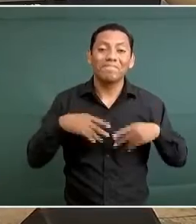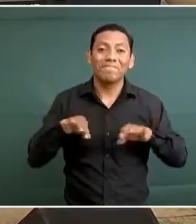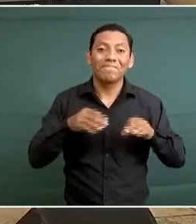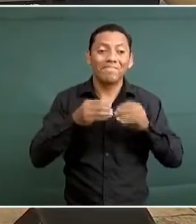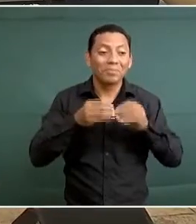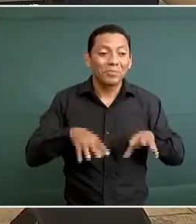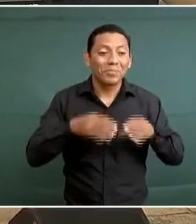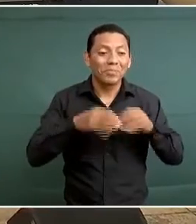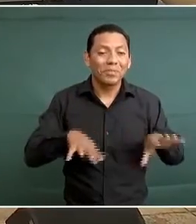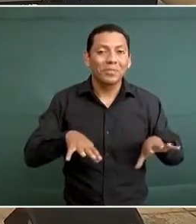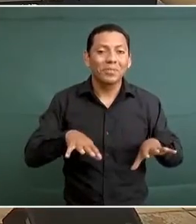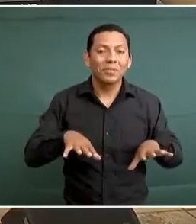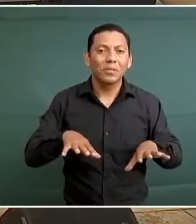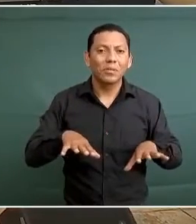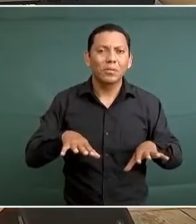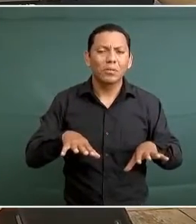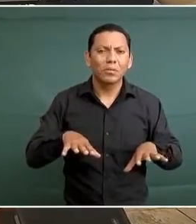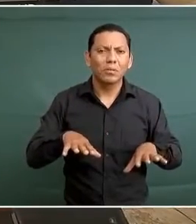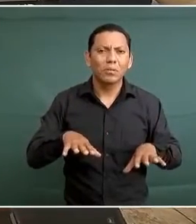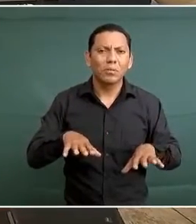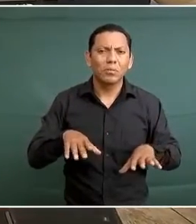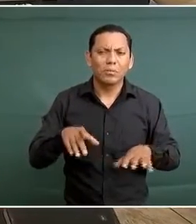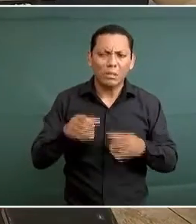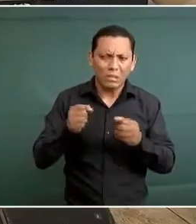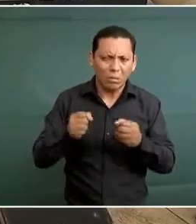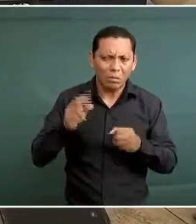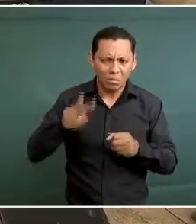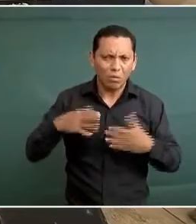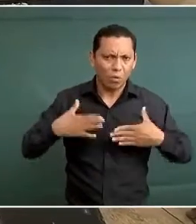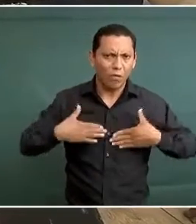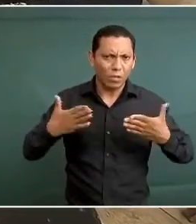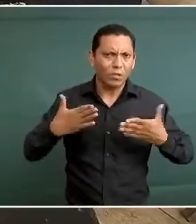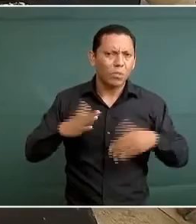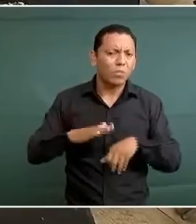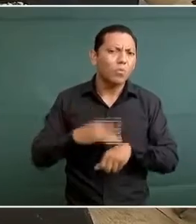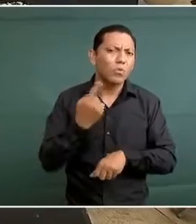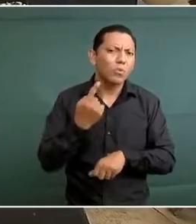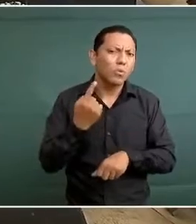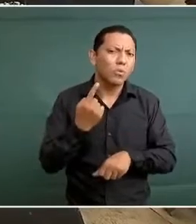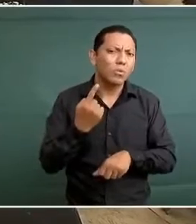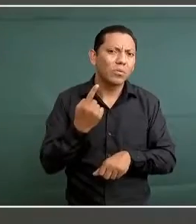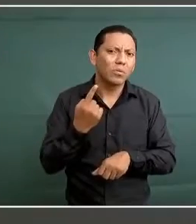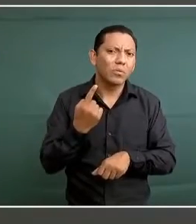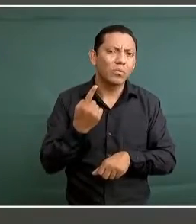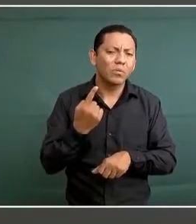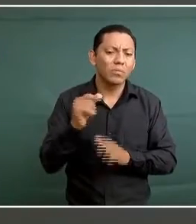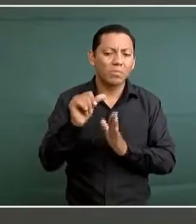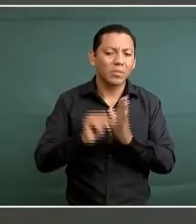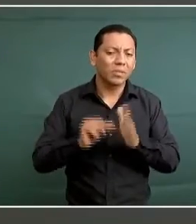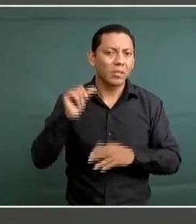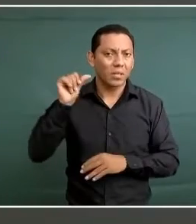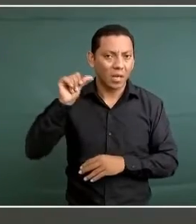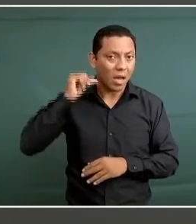¿por qué tengo confianza? porque los datos de abril del seguro social